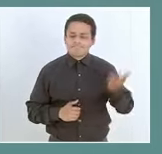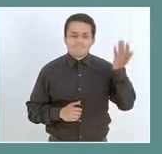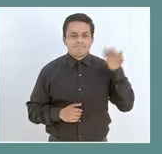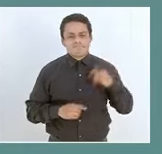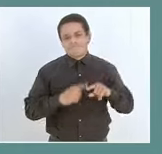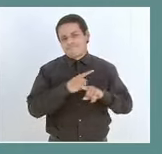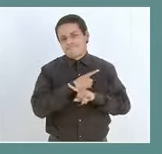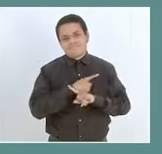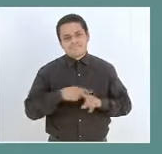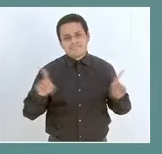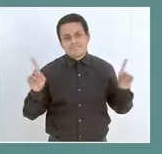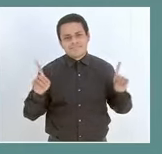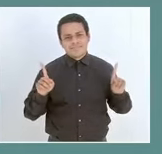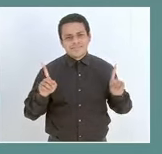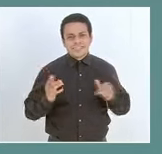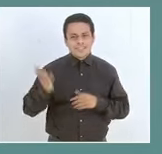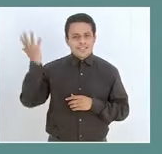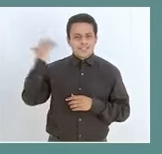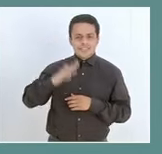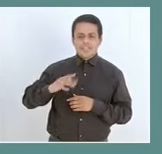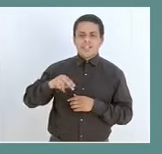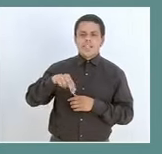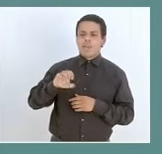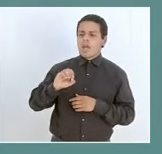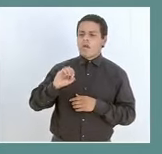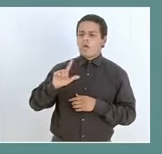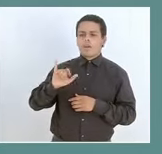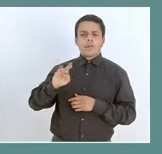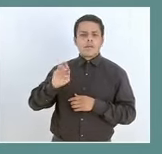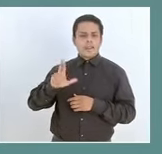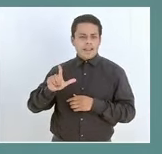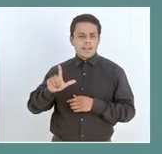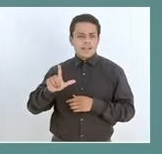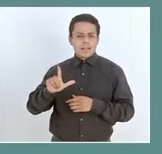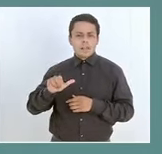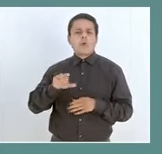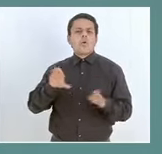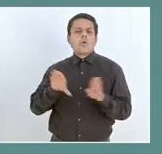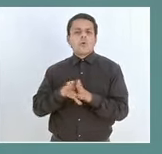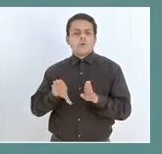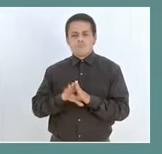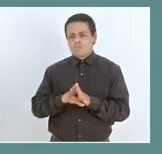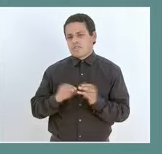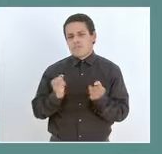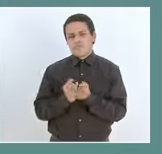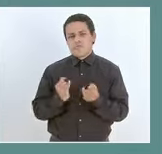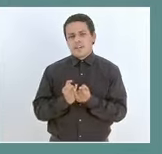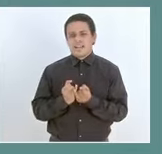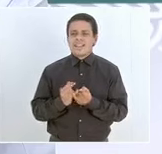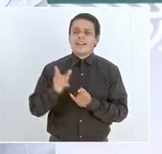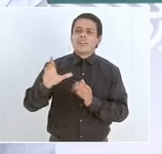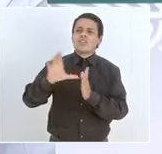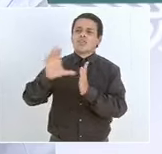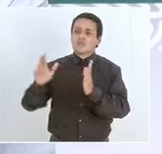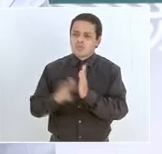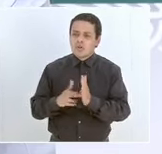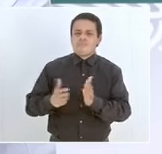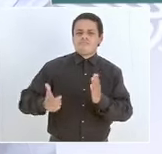Desgraciadamente, durante el periodo neoliberal, se corrompieron también las empresas